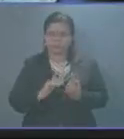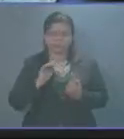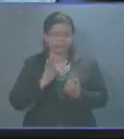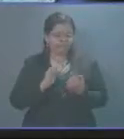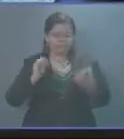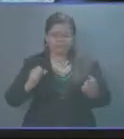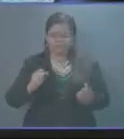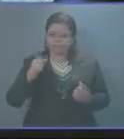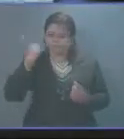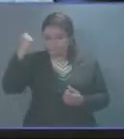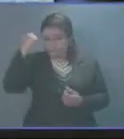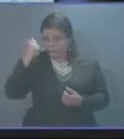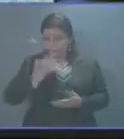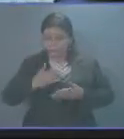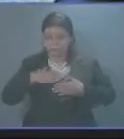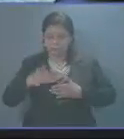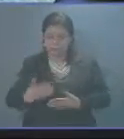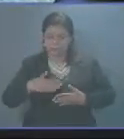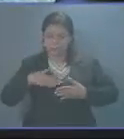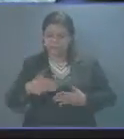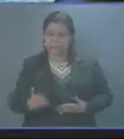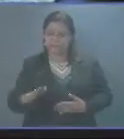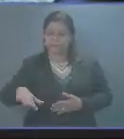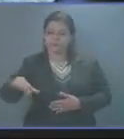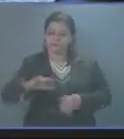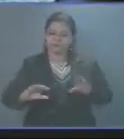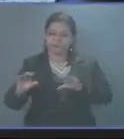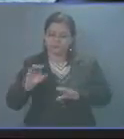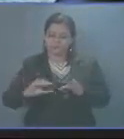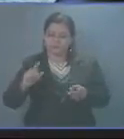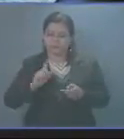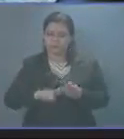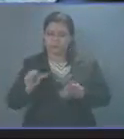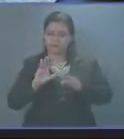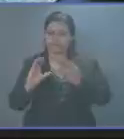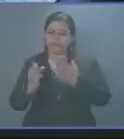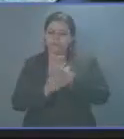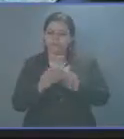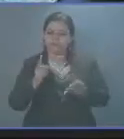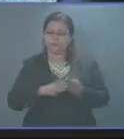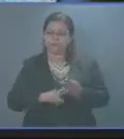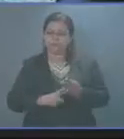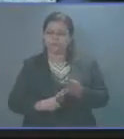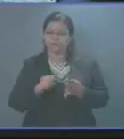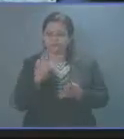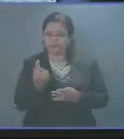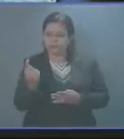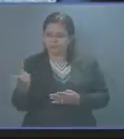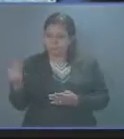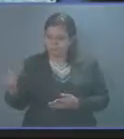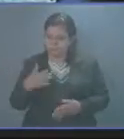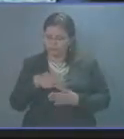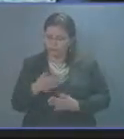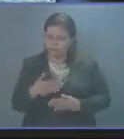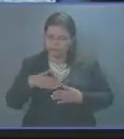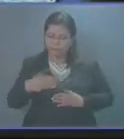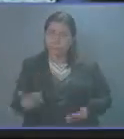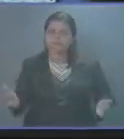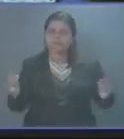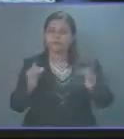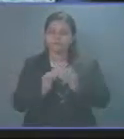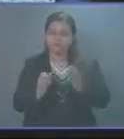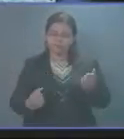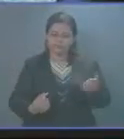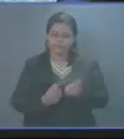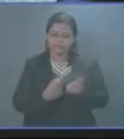inestimables aportes en las áreas científicas, culturales y humanistas, así como por la